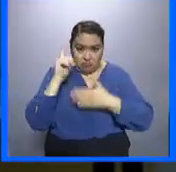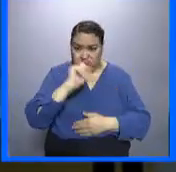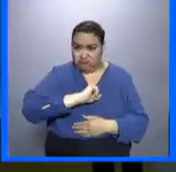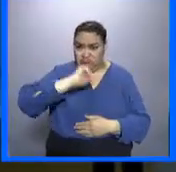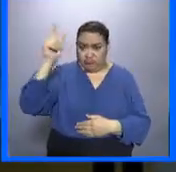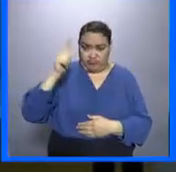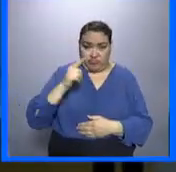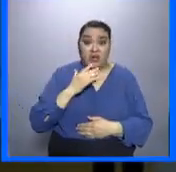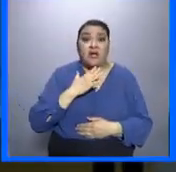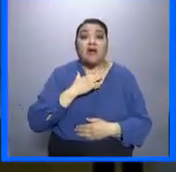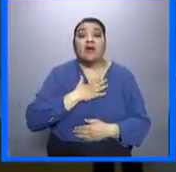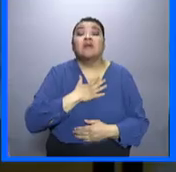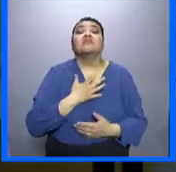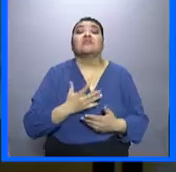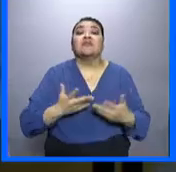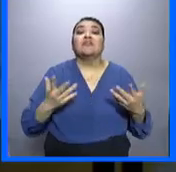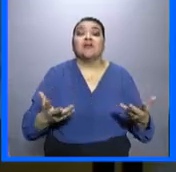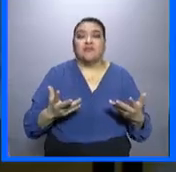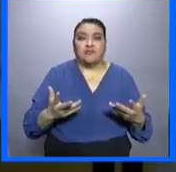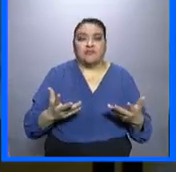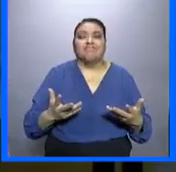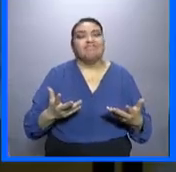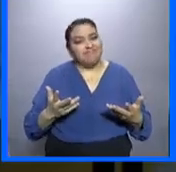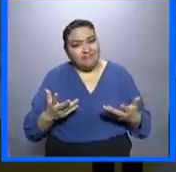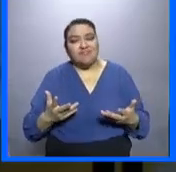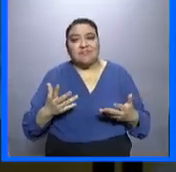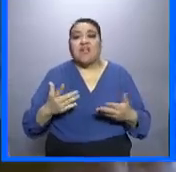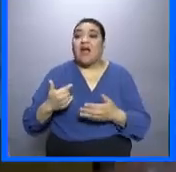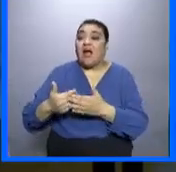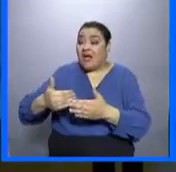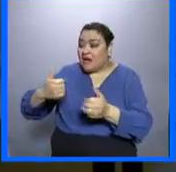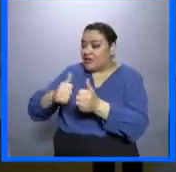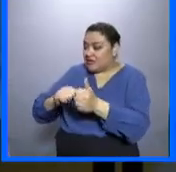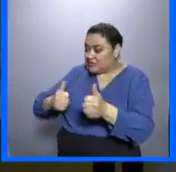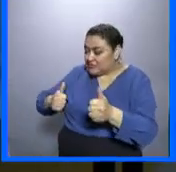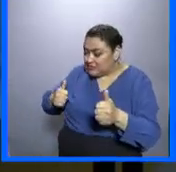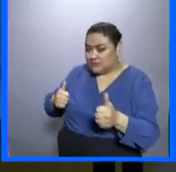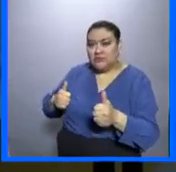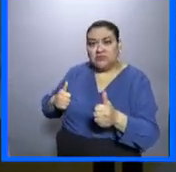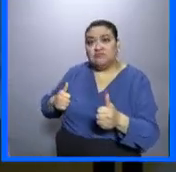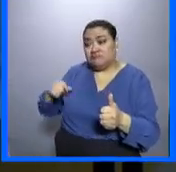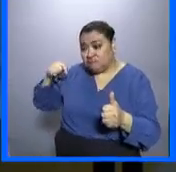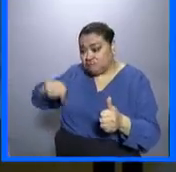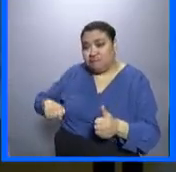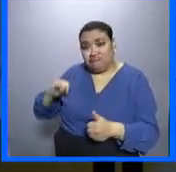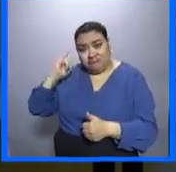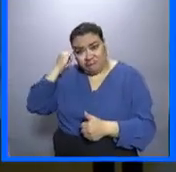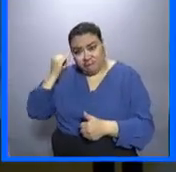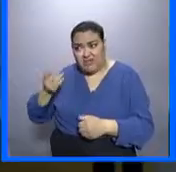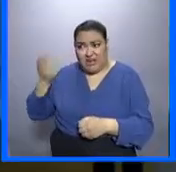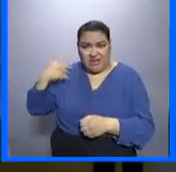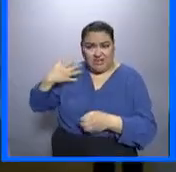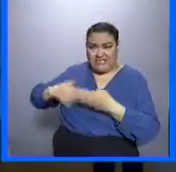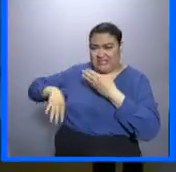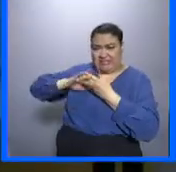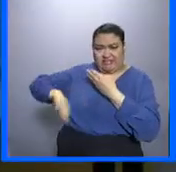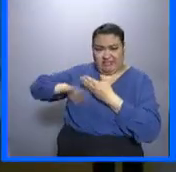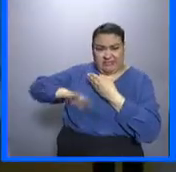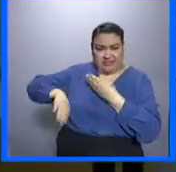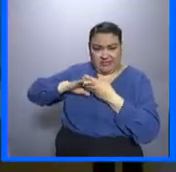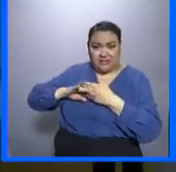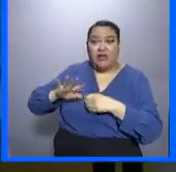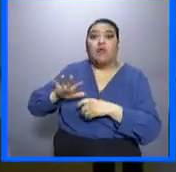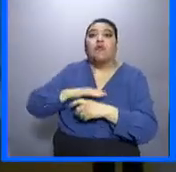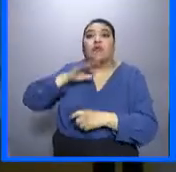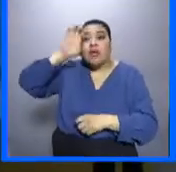hemos apostado a salir de ese atraso, entre comillas, atraso de lo cual hemos sido víctimas porque por